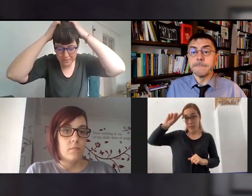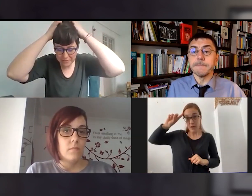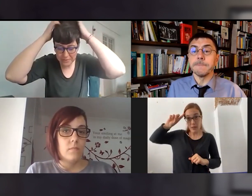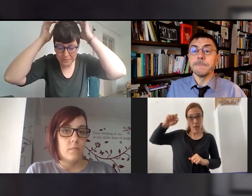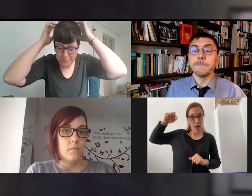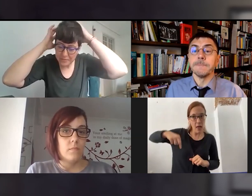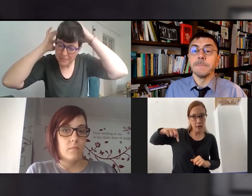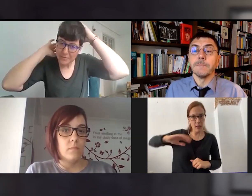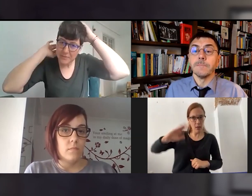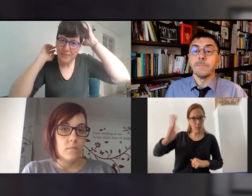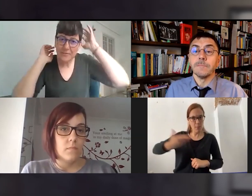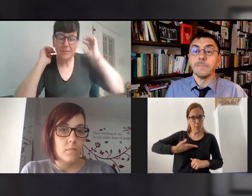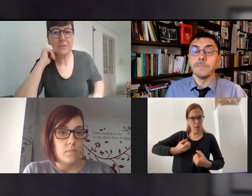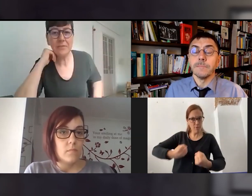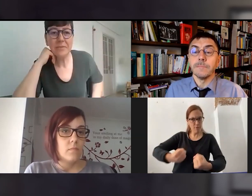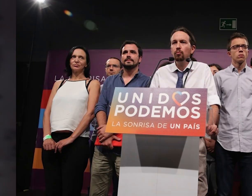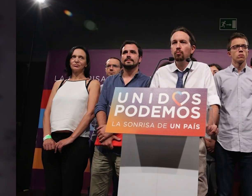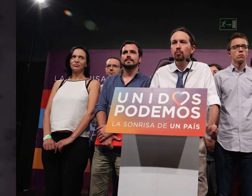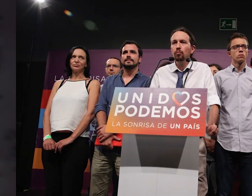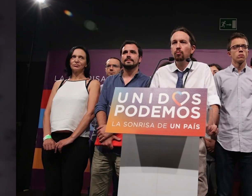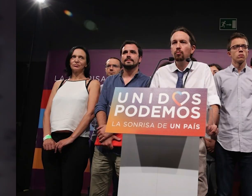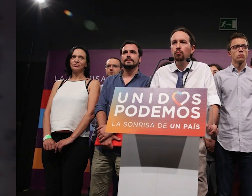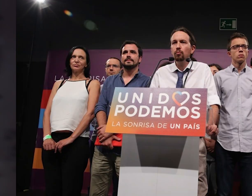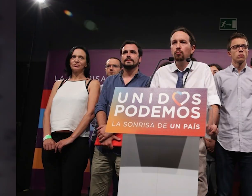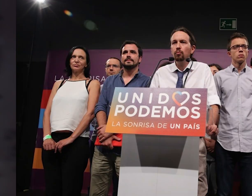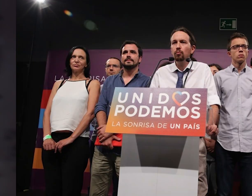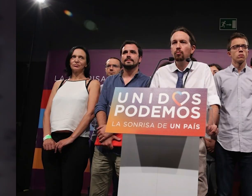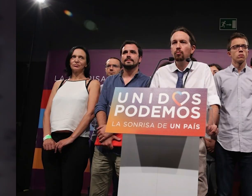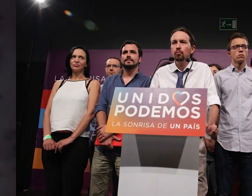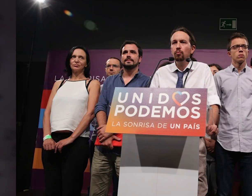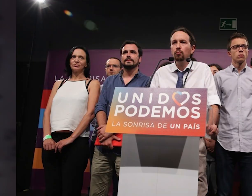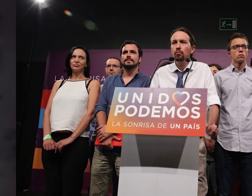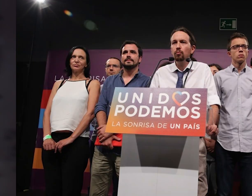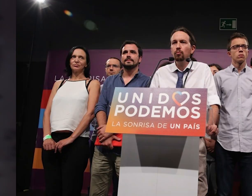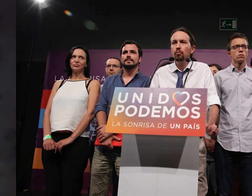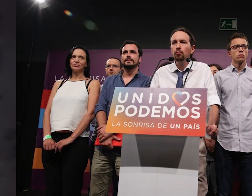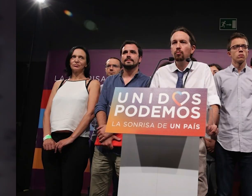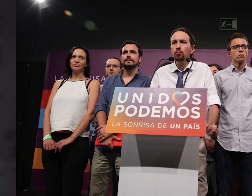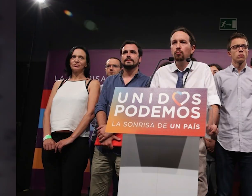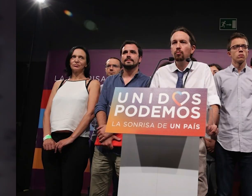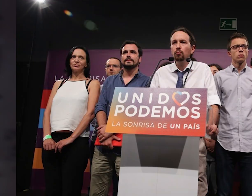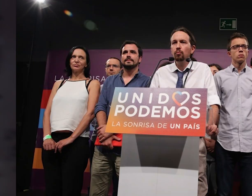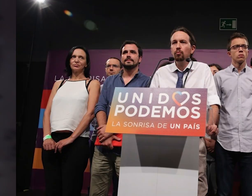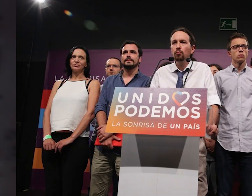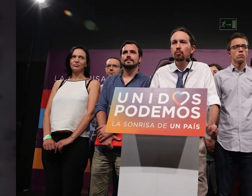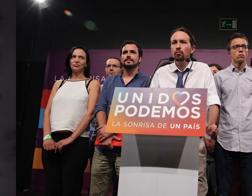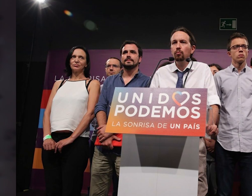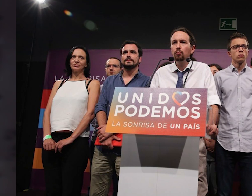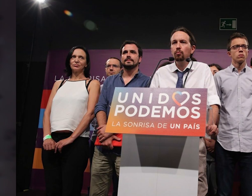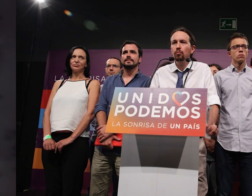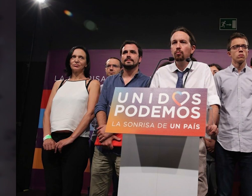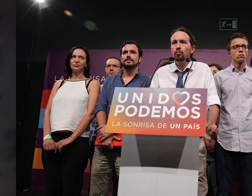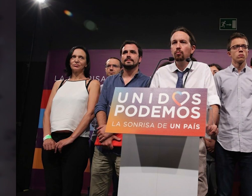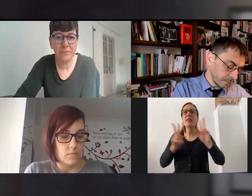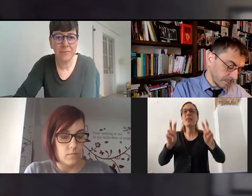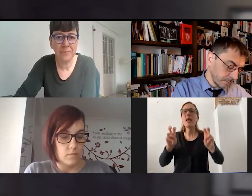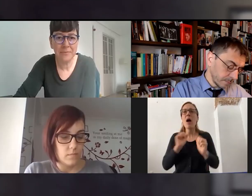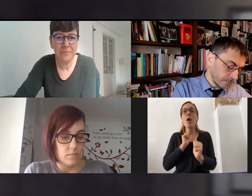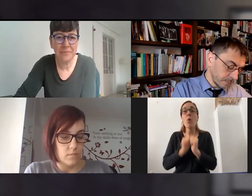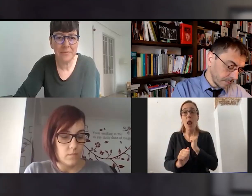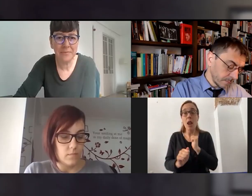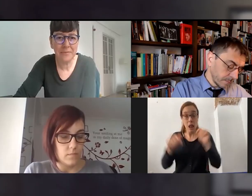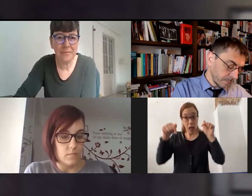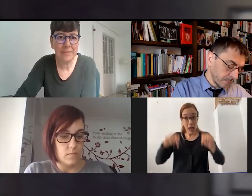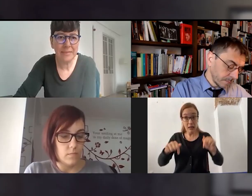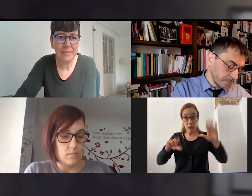un partido que deje de hablar de las discrepancias internas y que hable sobre de cómo vamos a actuar para poner, por ejemplo, aquí en la Comunidad de Madrid, poner fin a 25 años